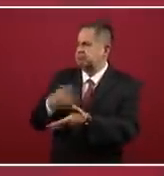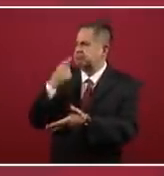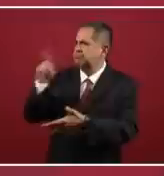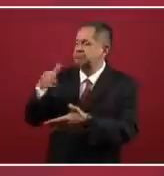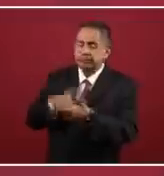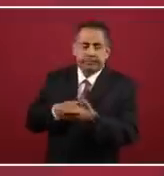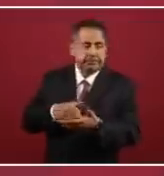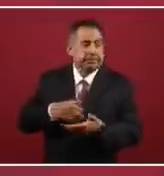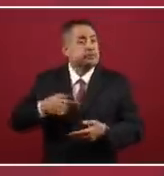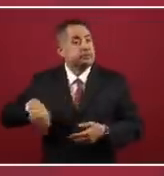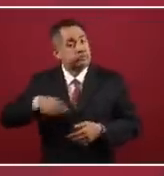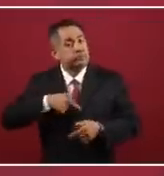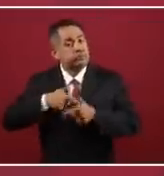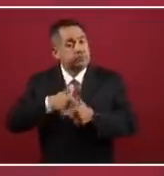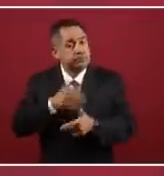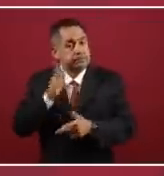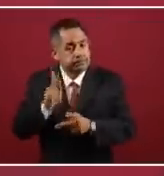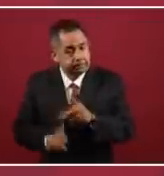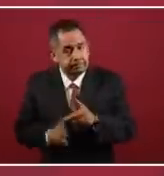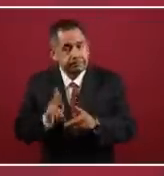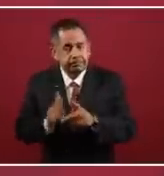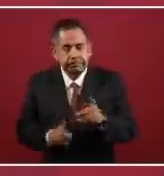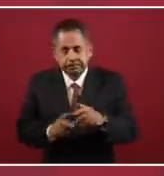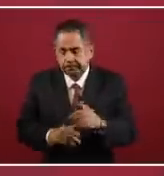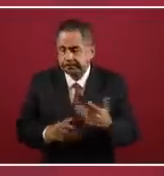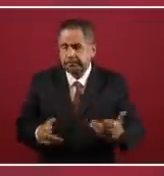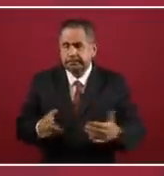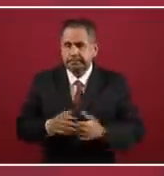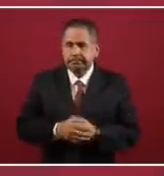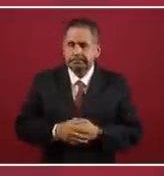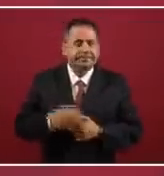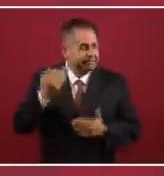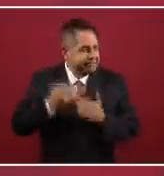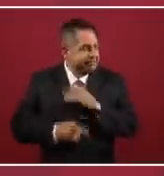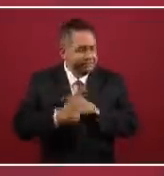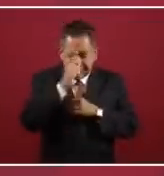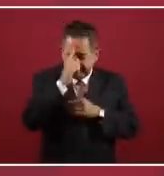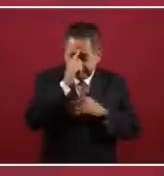Porque, a ver, con un poco de luz en la frente,